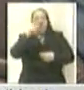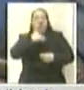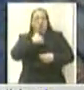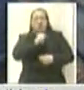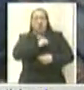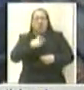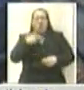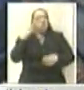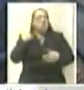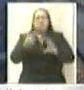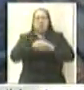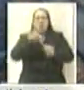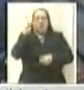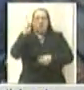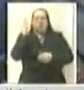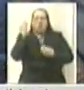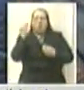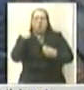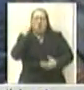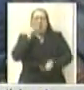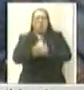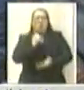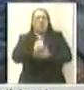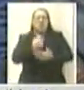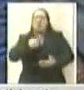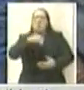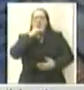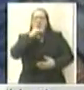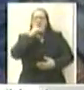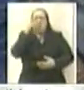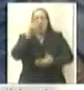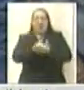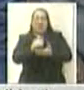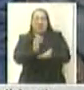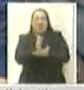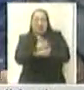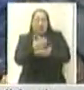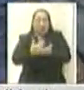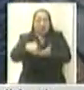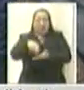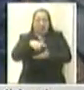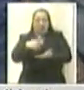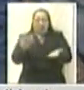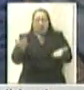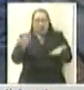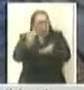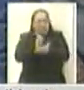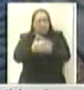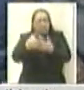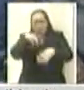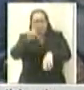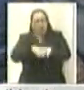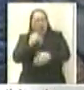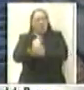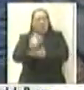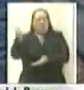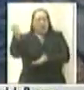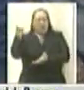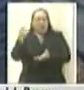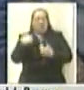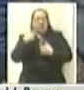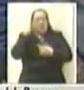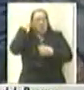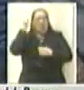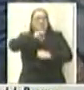Señor, me voy a retirar como protesta, Señor, porque esta repartija, repartirán, pues, aprobarán. Acá tendrán